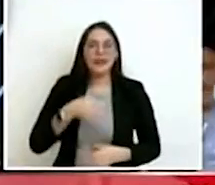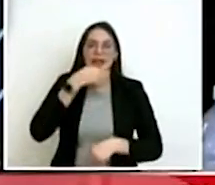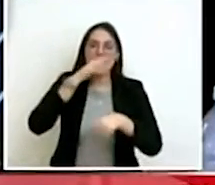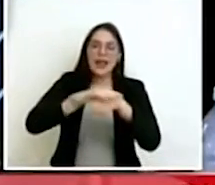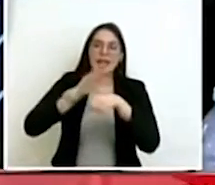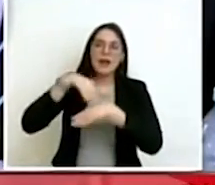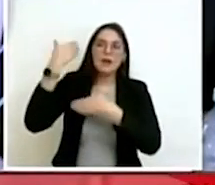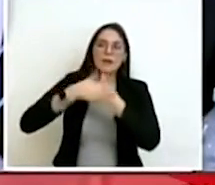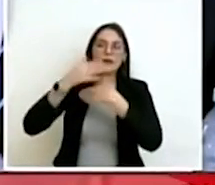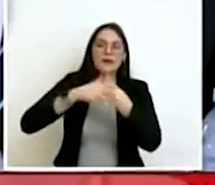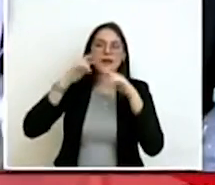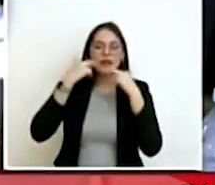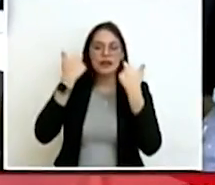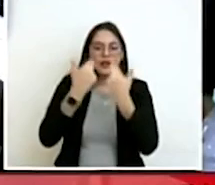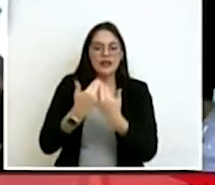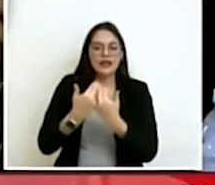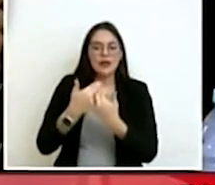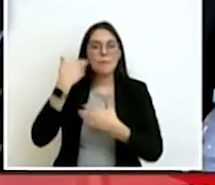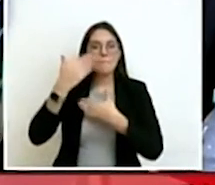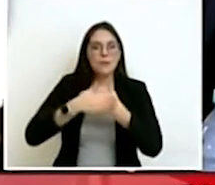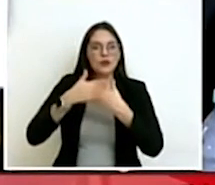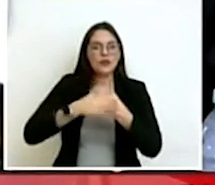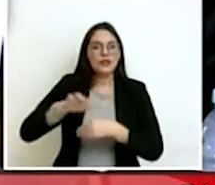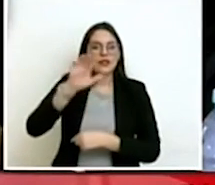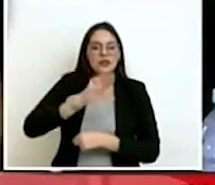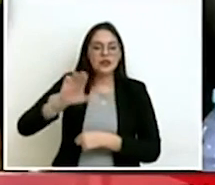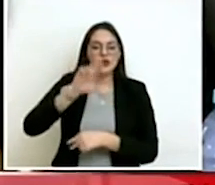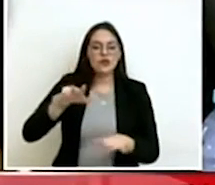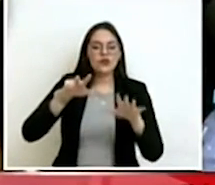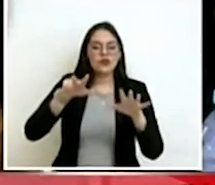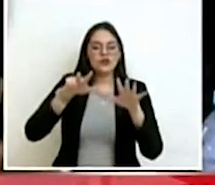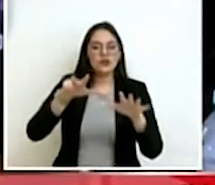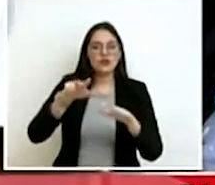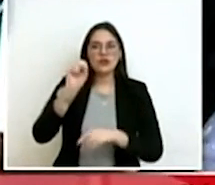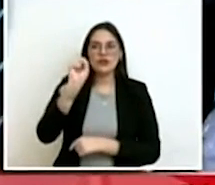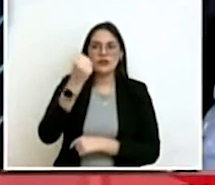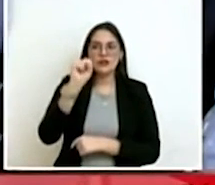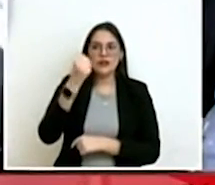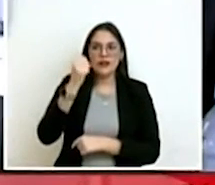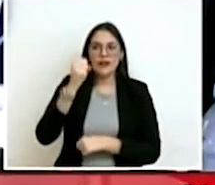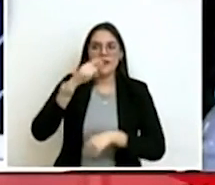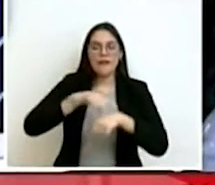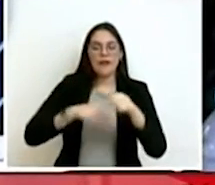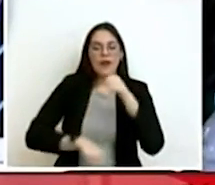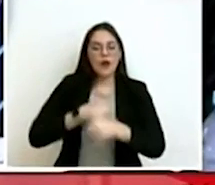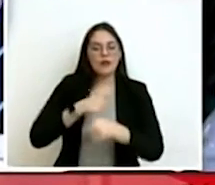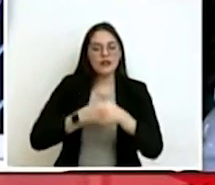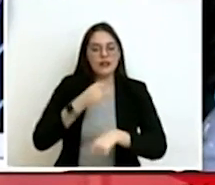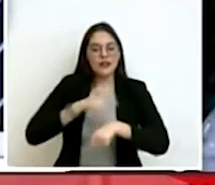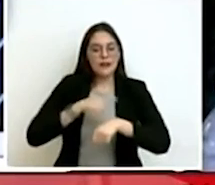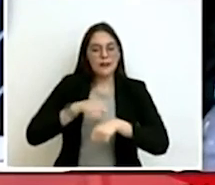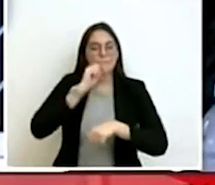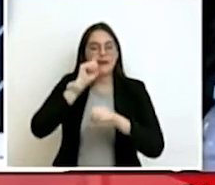la siguiente sesión ordinaria el próximo miércoles 18 de septiembre a las 11 horas en